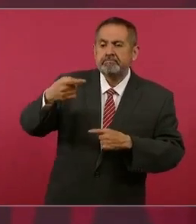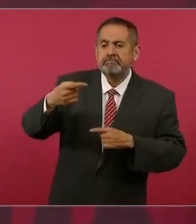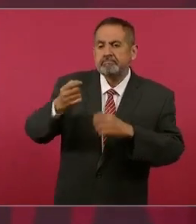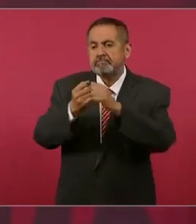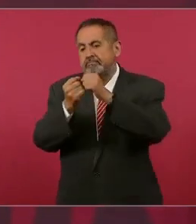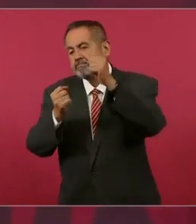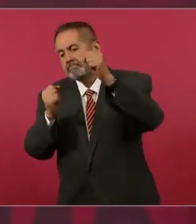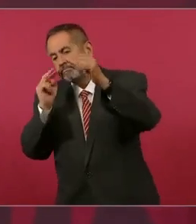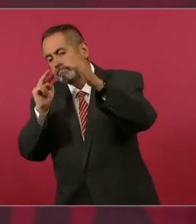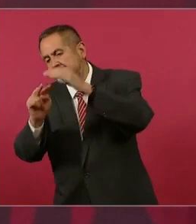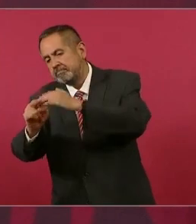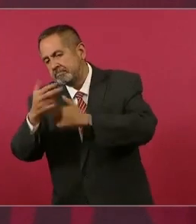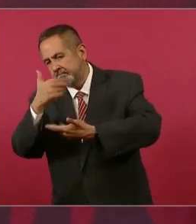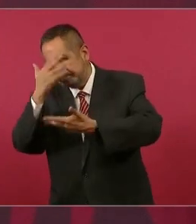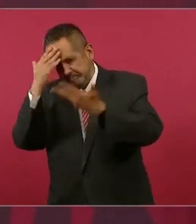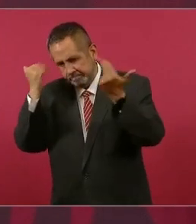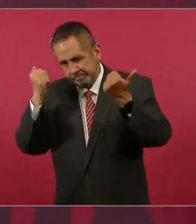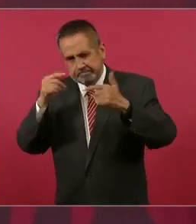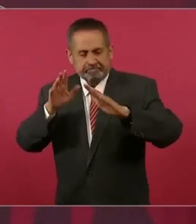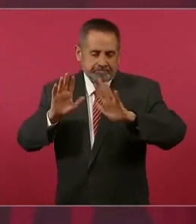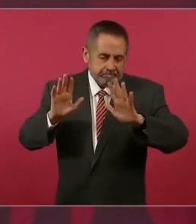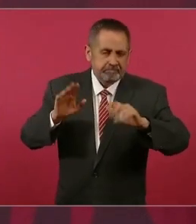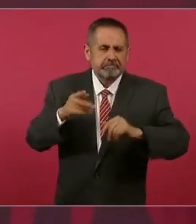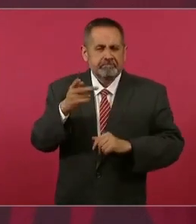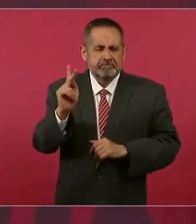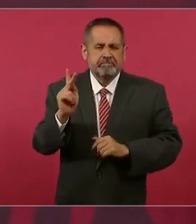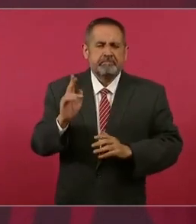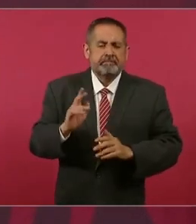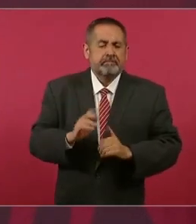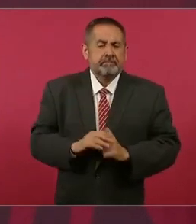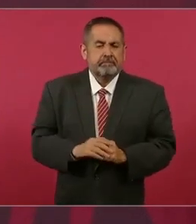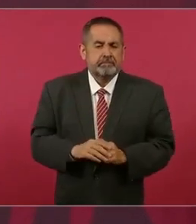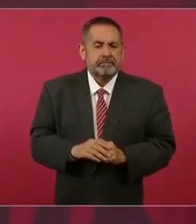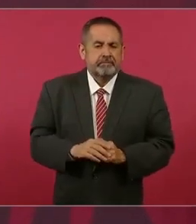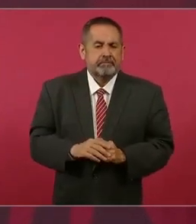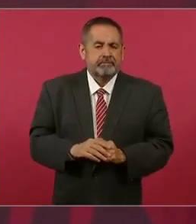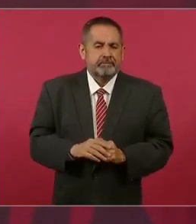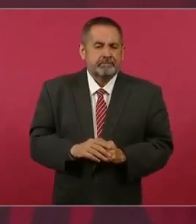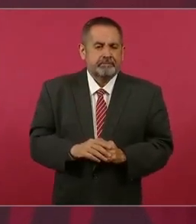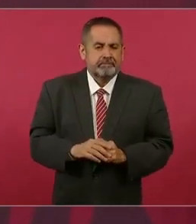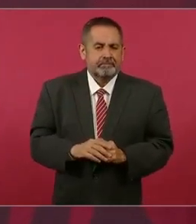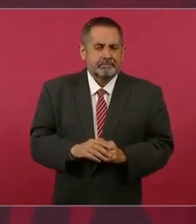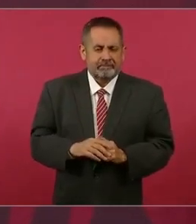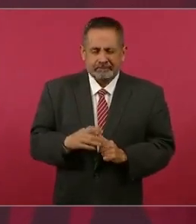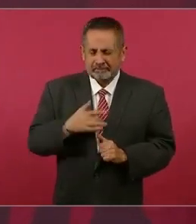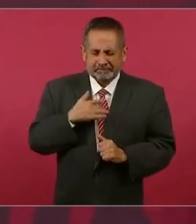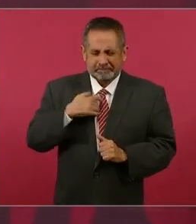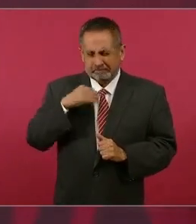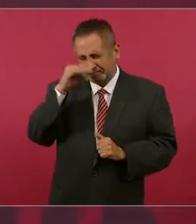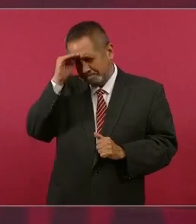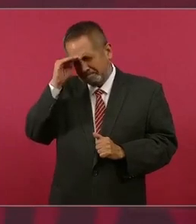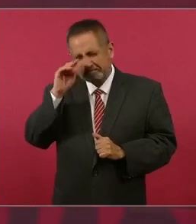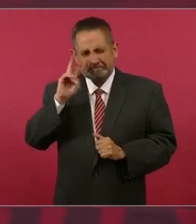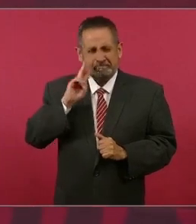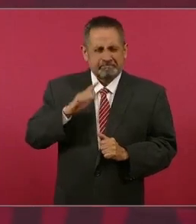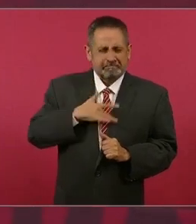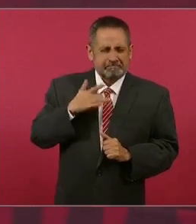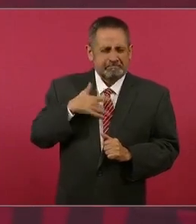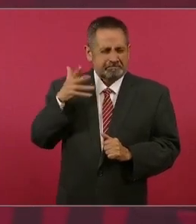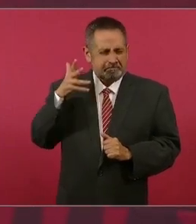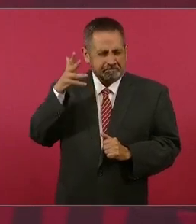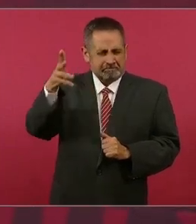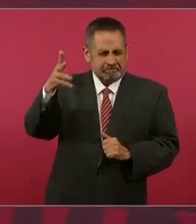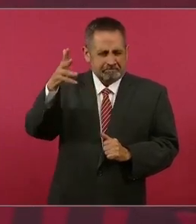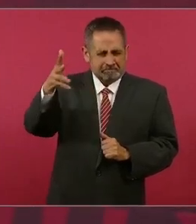depara el destino, pero lo que estoy vislumbrando